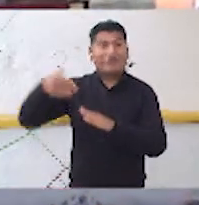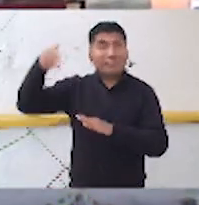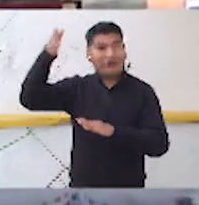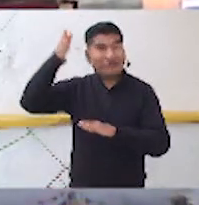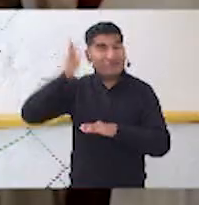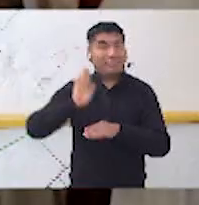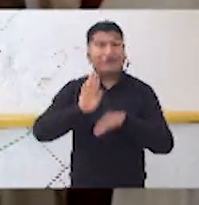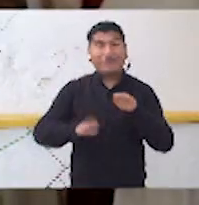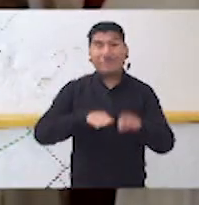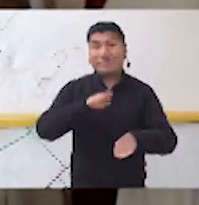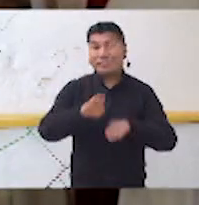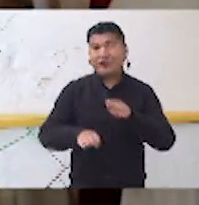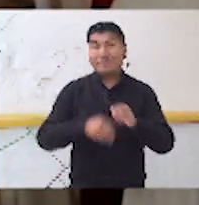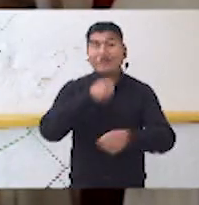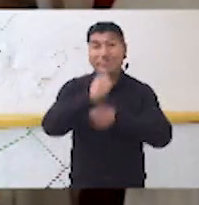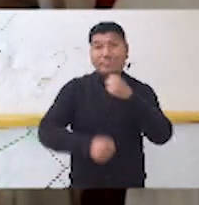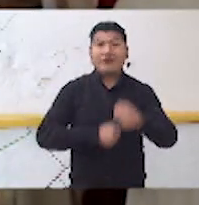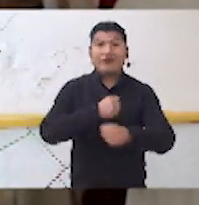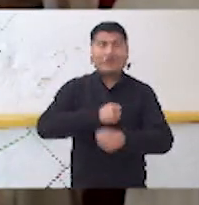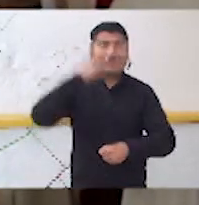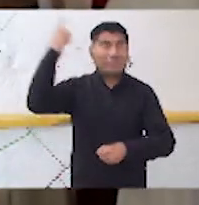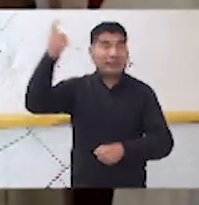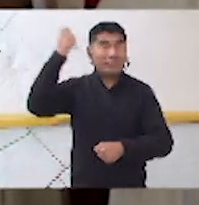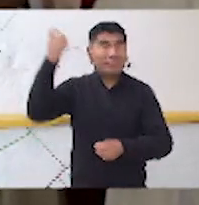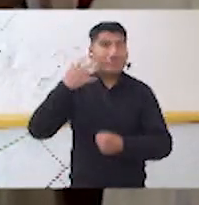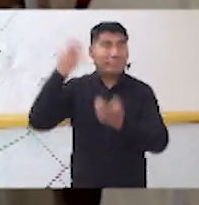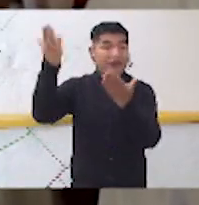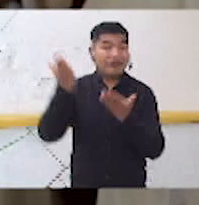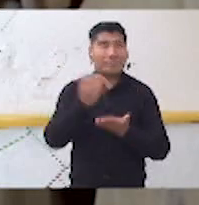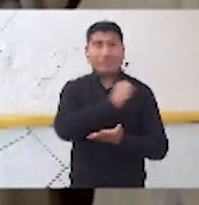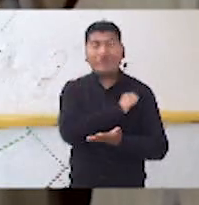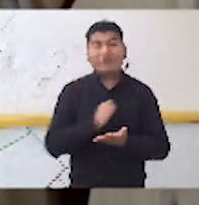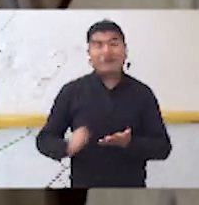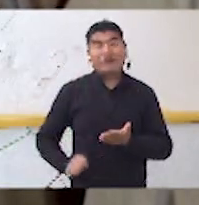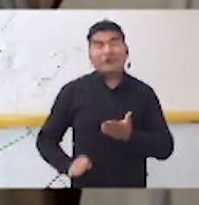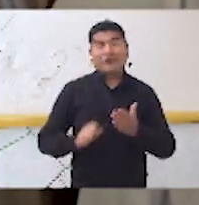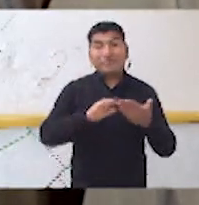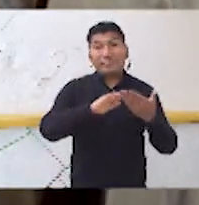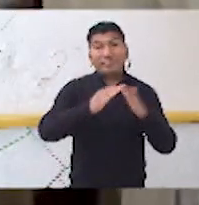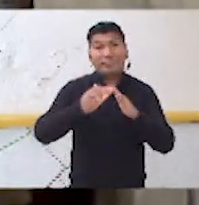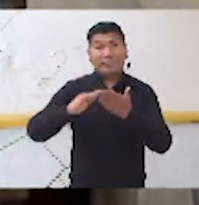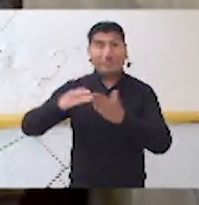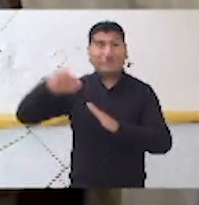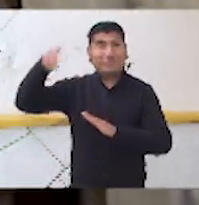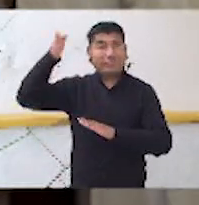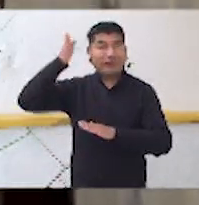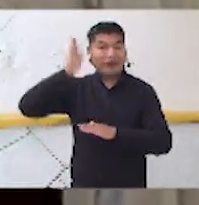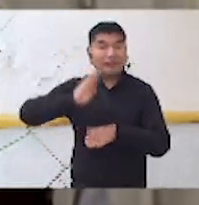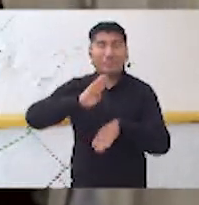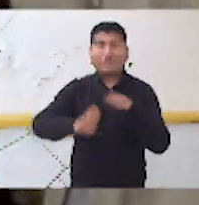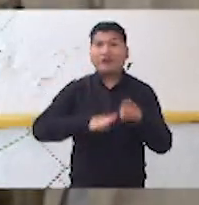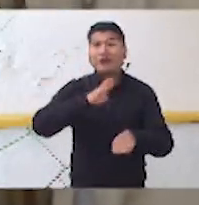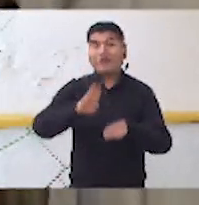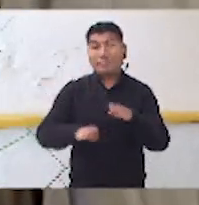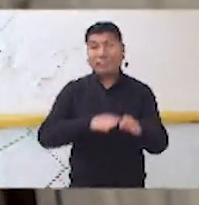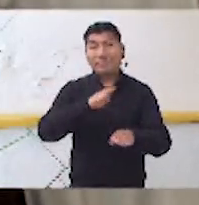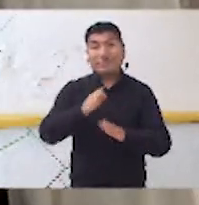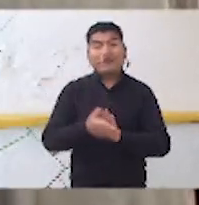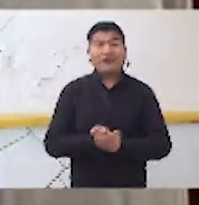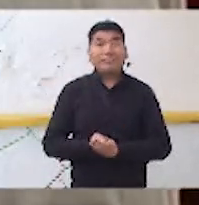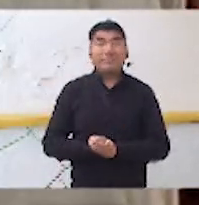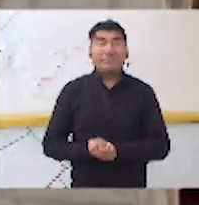Dios, camina ya. Año de gracia nos da el Señor, pueblo de Dios, camina ya.